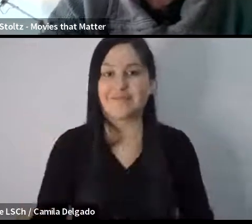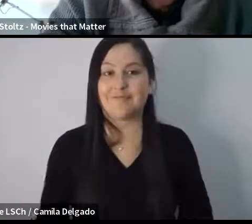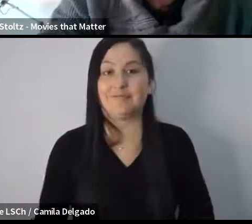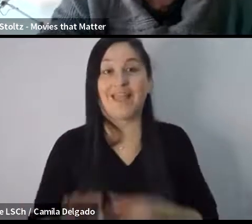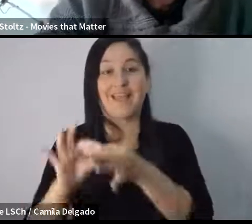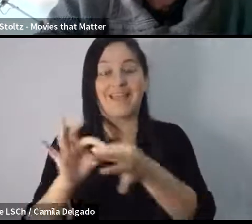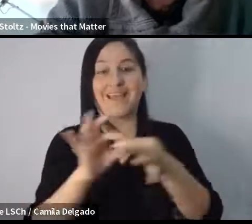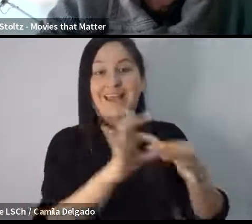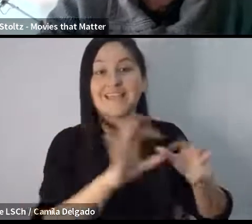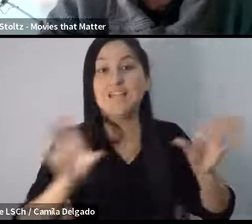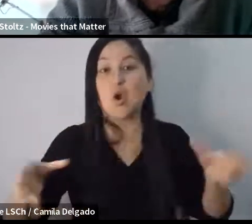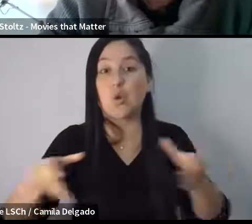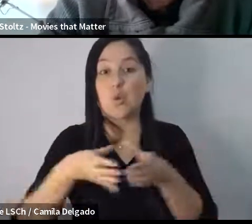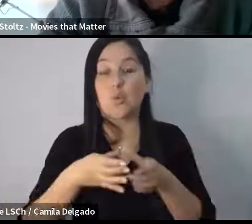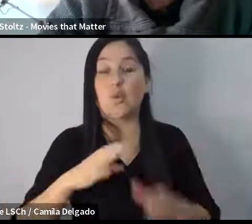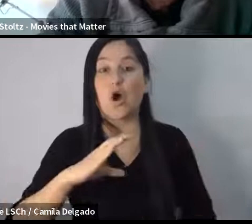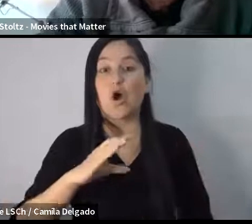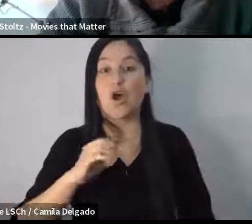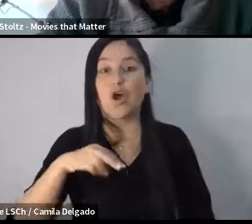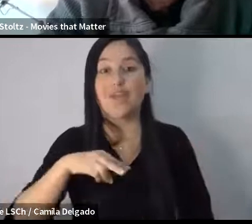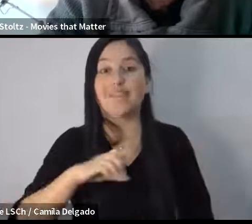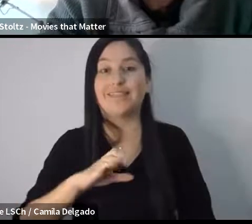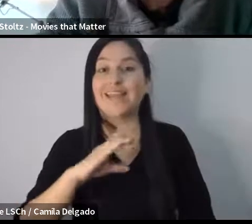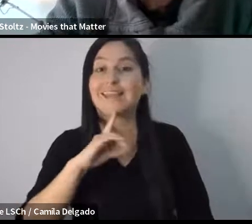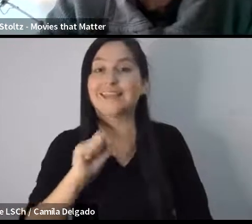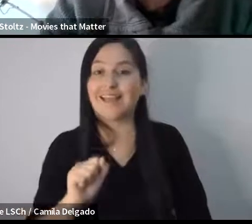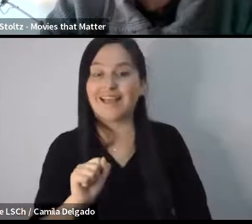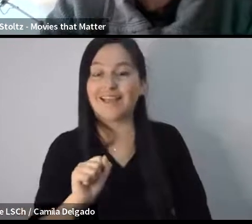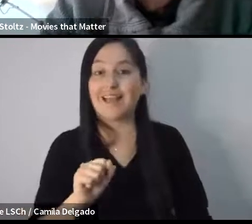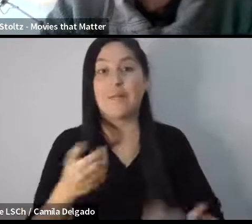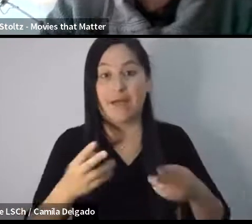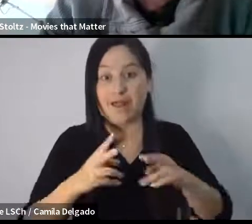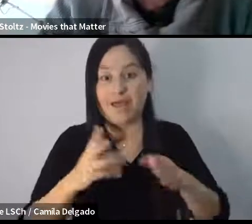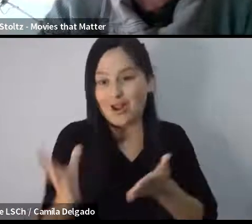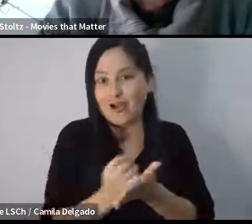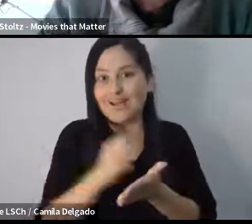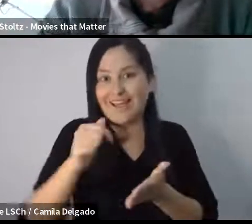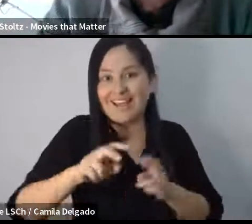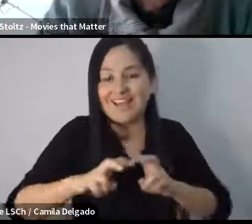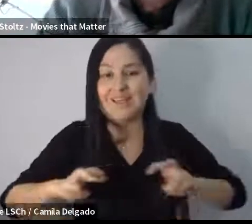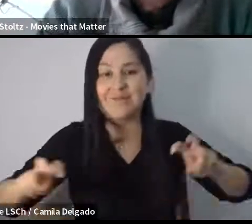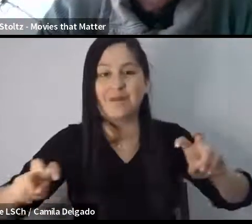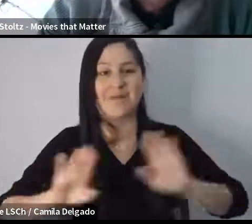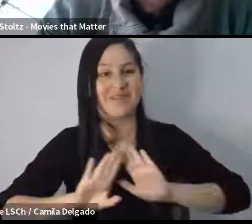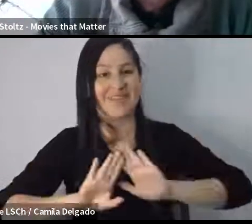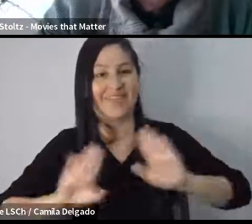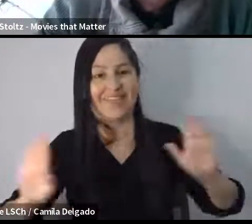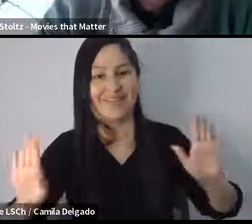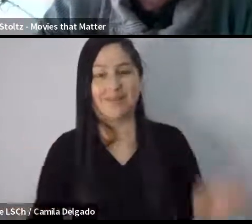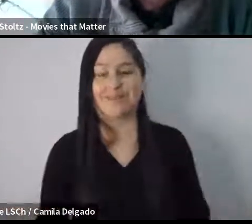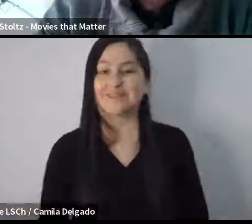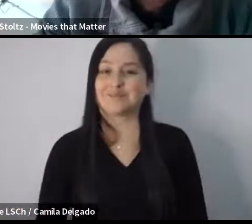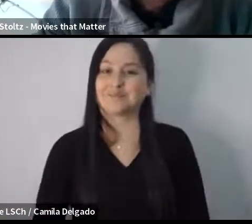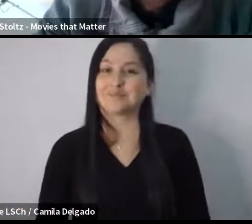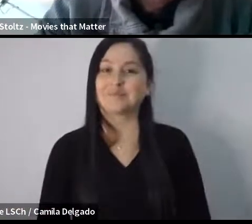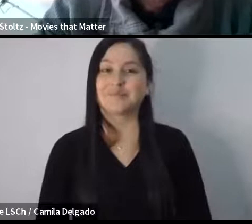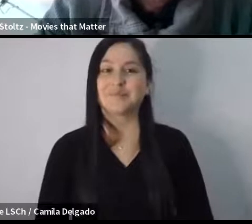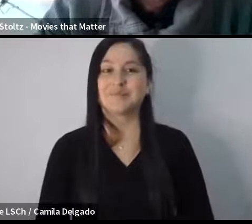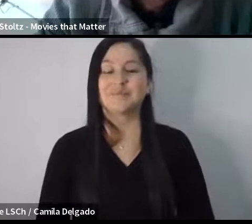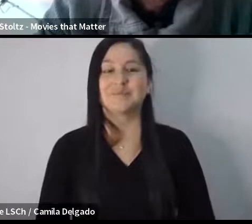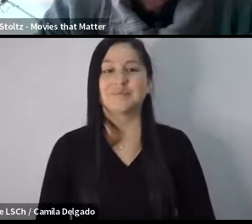equipo Conecta por generar este espacio, y eso, no tengo más palabras.